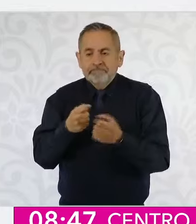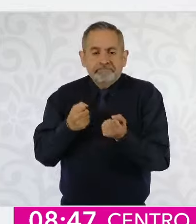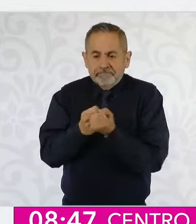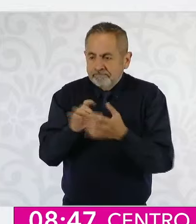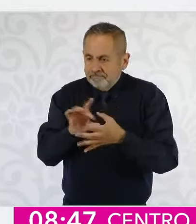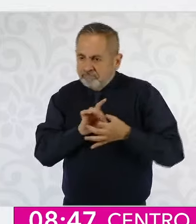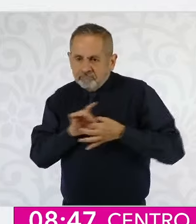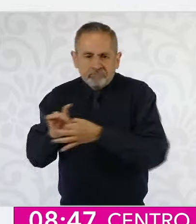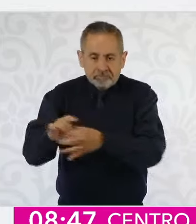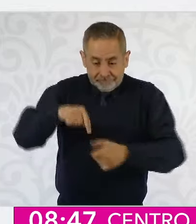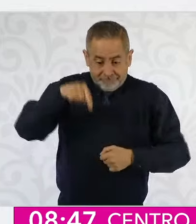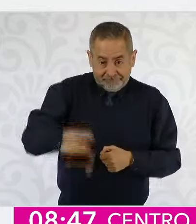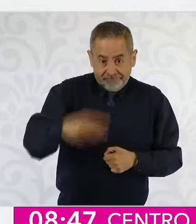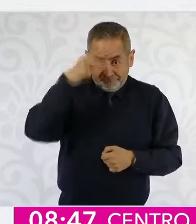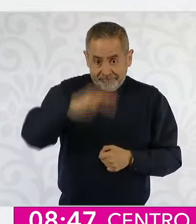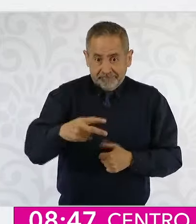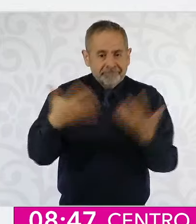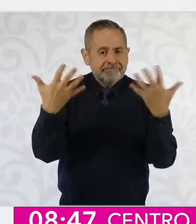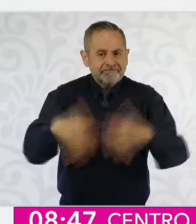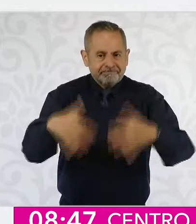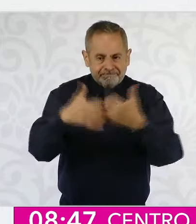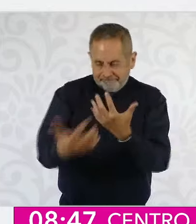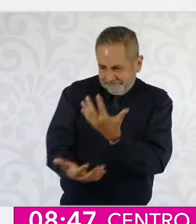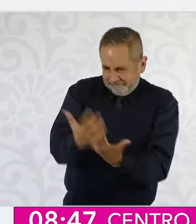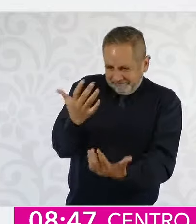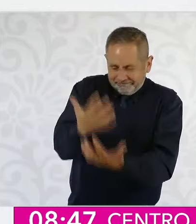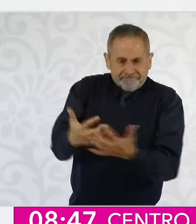que fabricamos aquí.